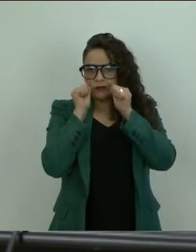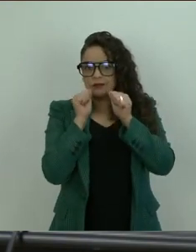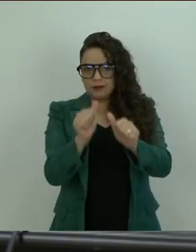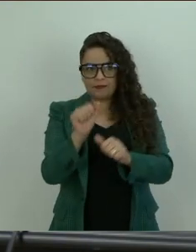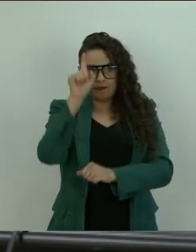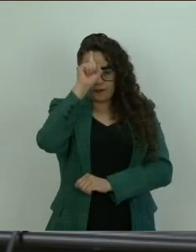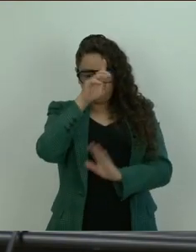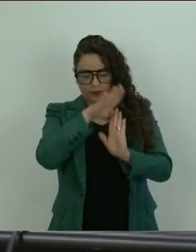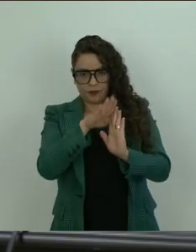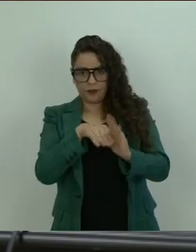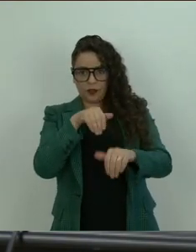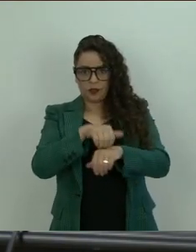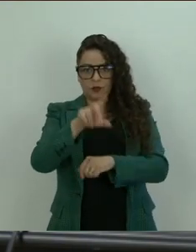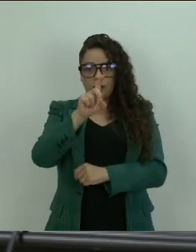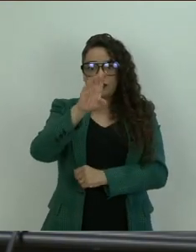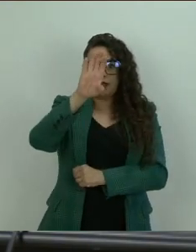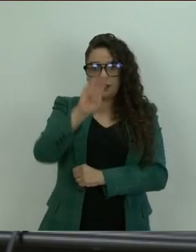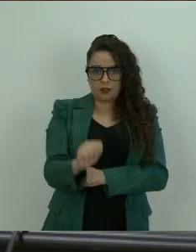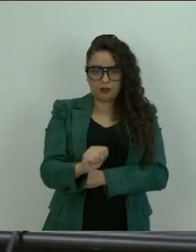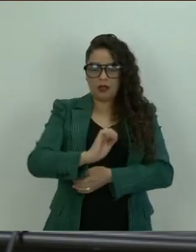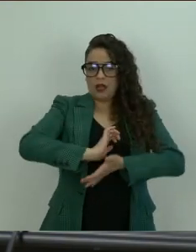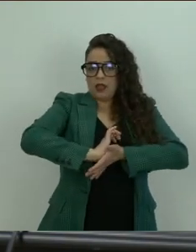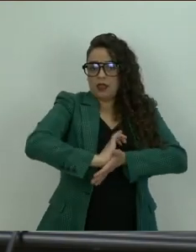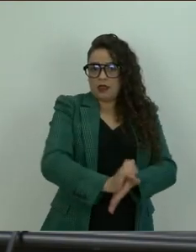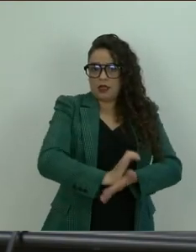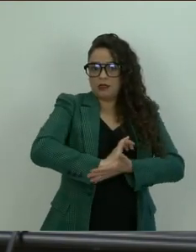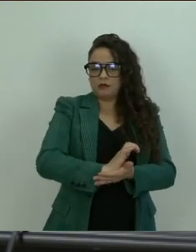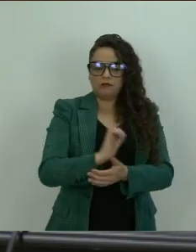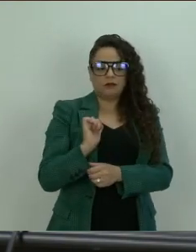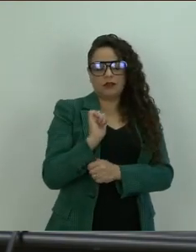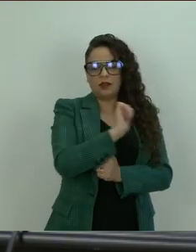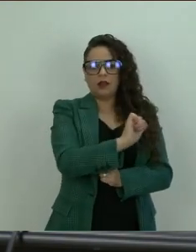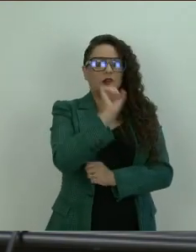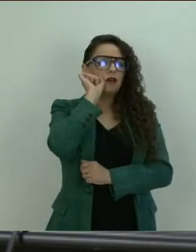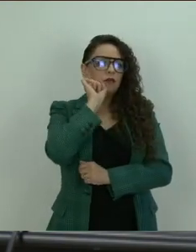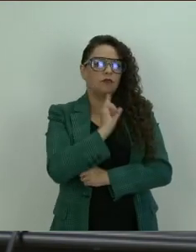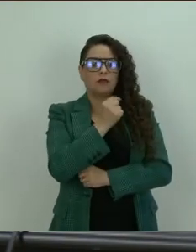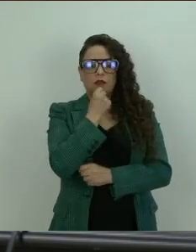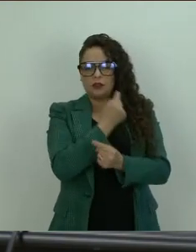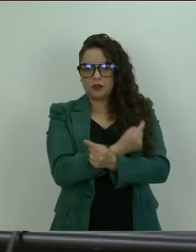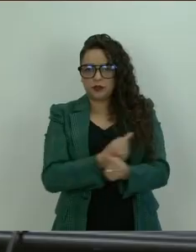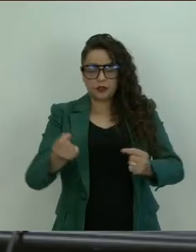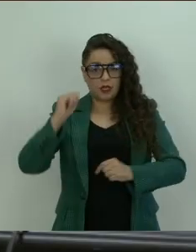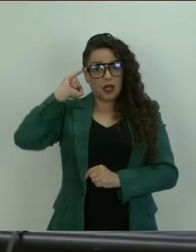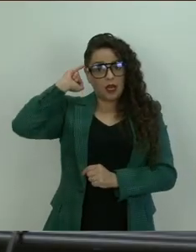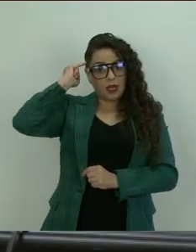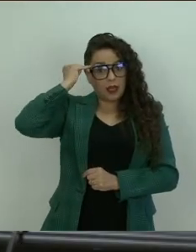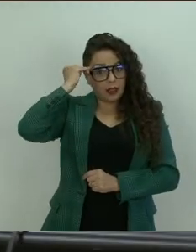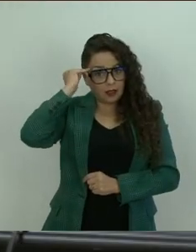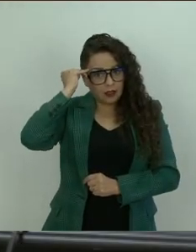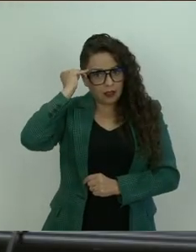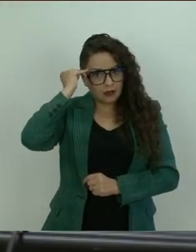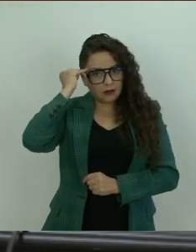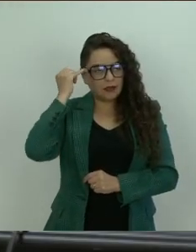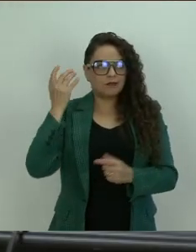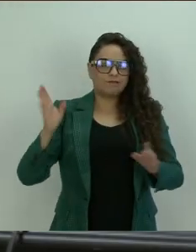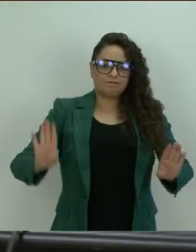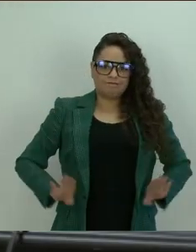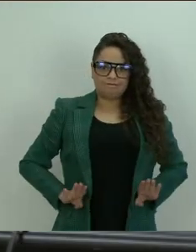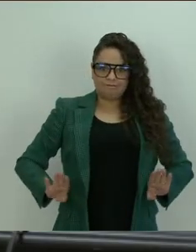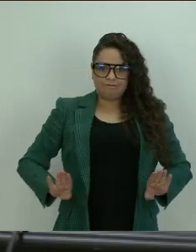la discriminación interseccional contra las mujeres y las niñas indígenas debe entenderse en el marco de la